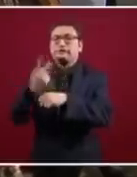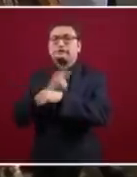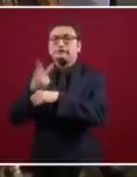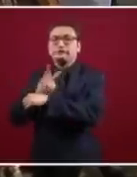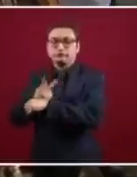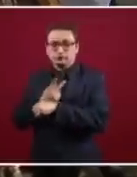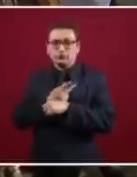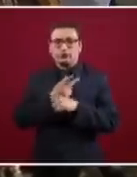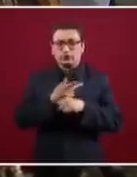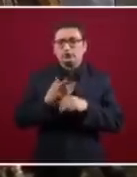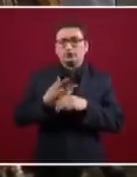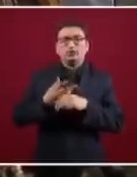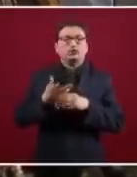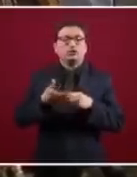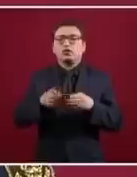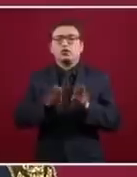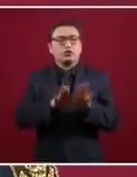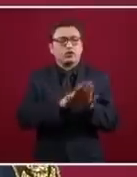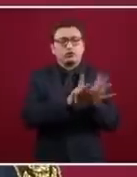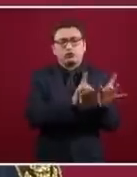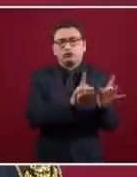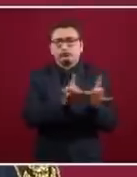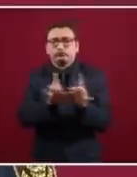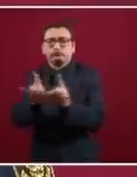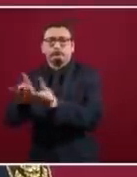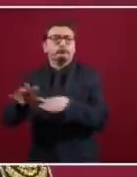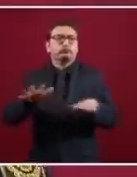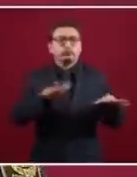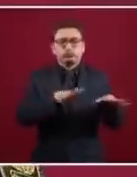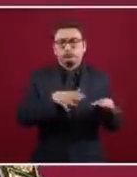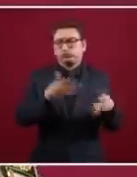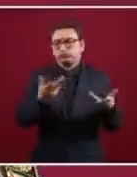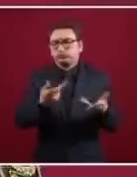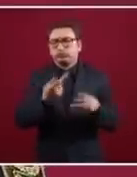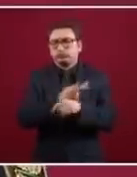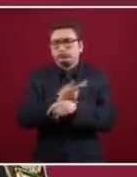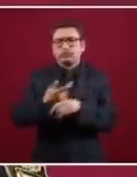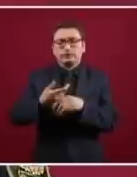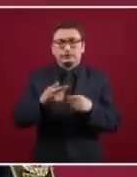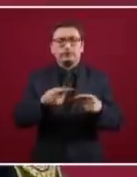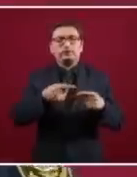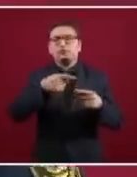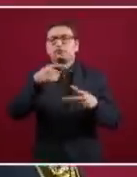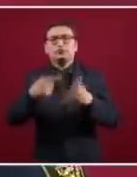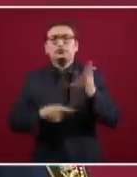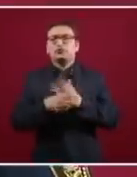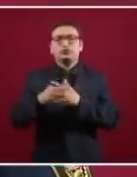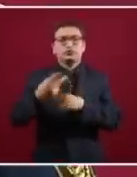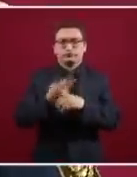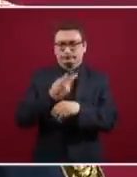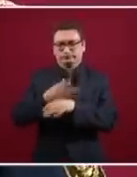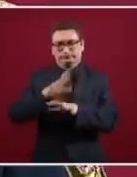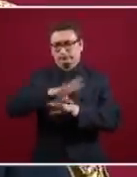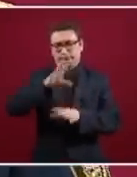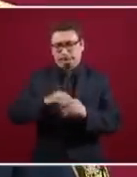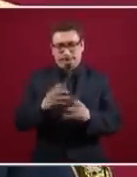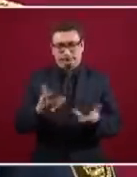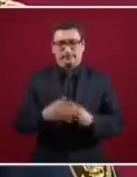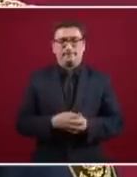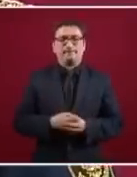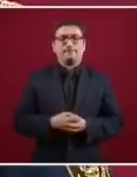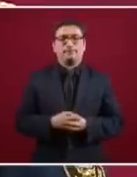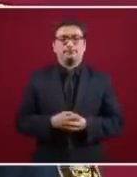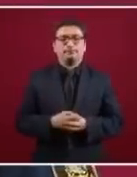pasado como había estado las operaciones ahí que había sucedido cuáles fueron los acontecimientos entonces